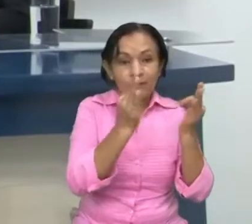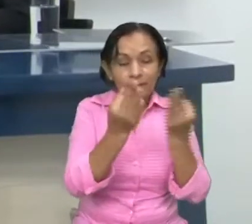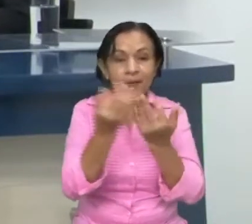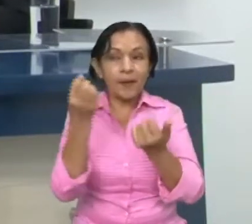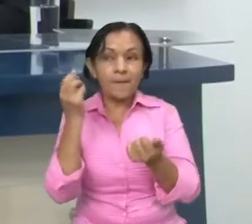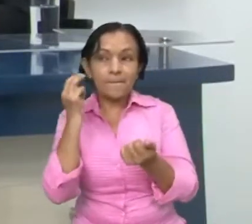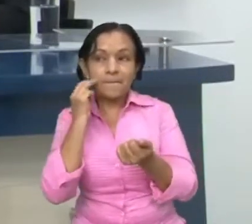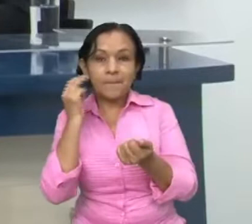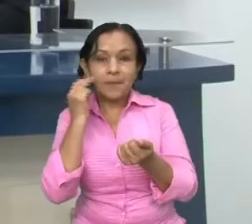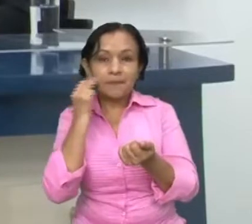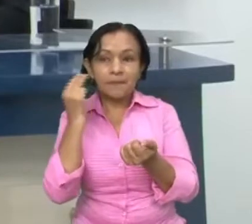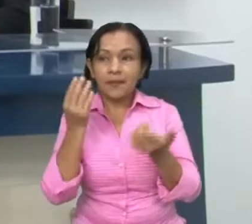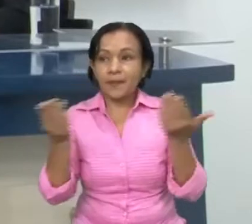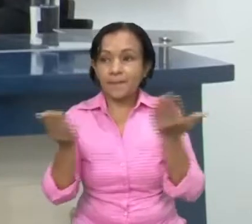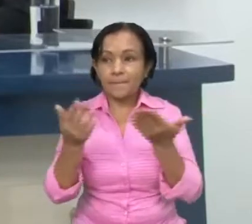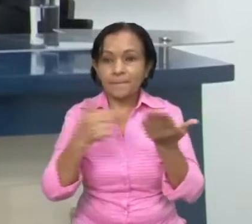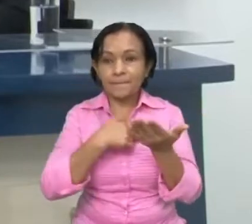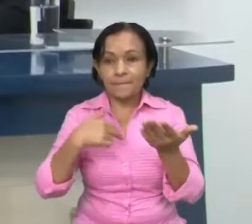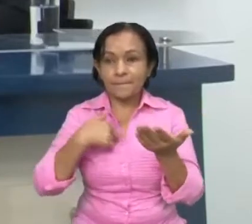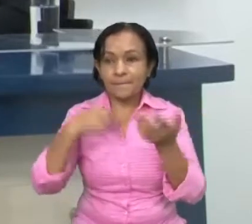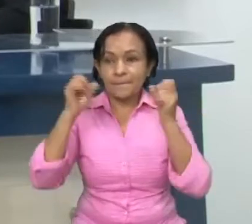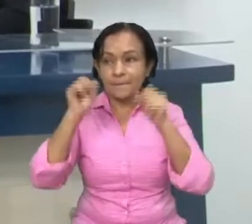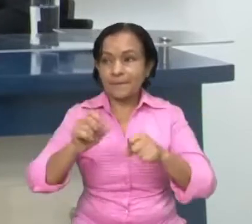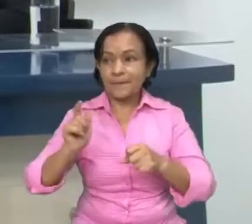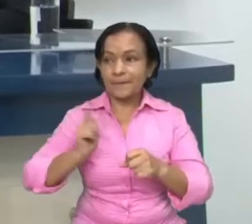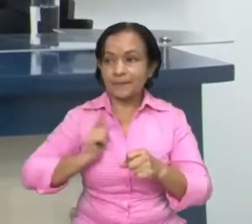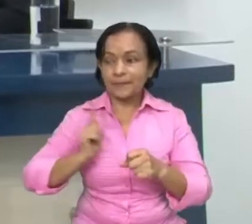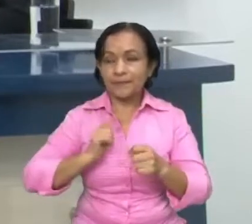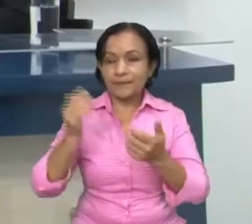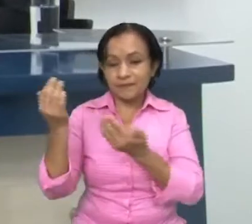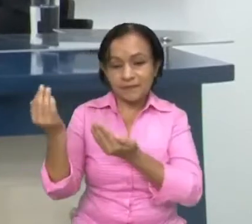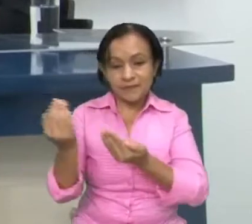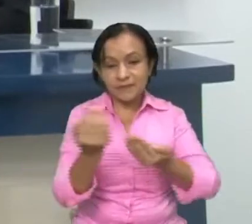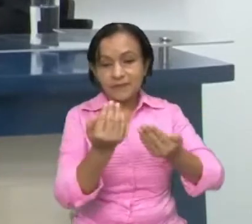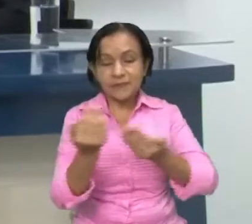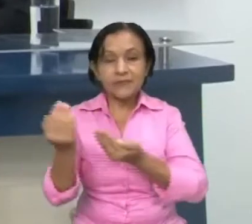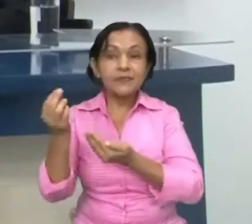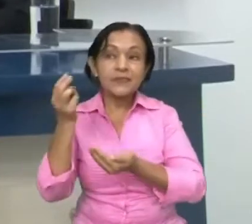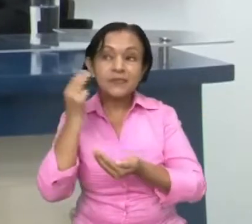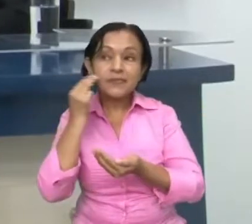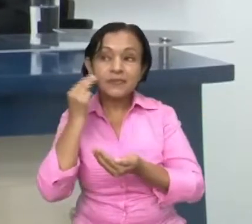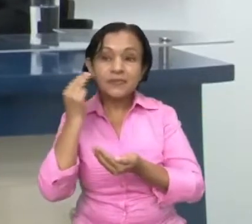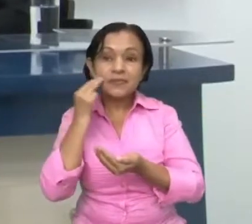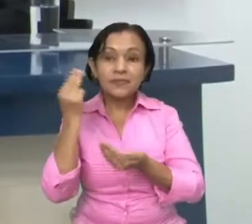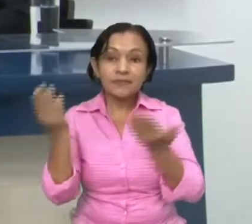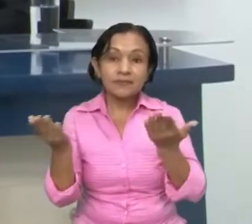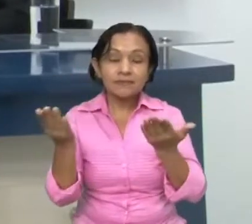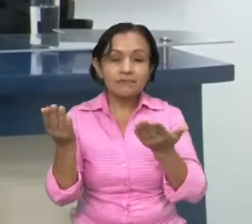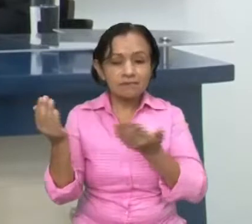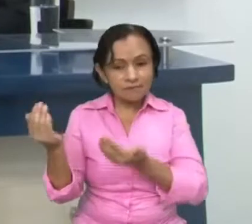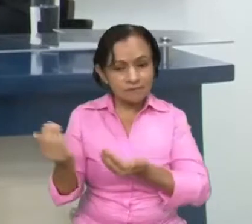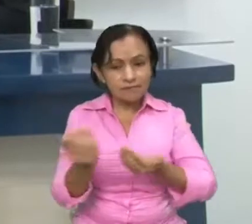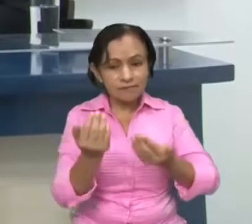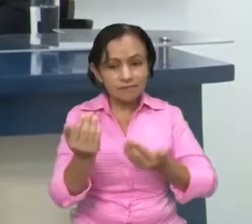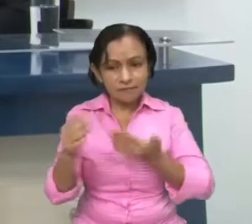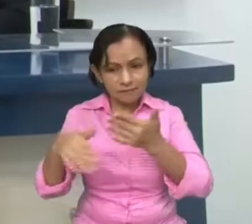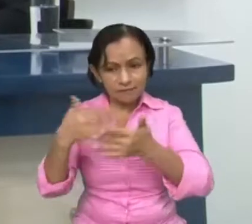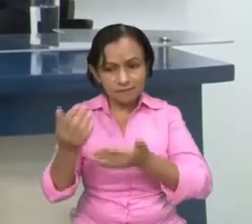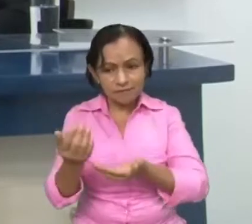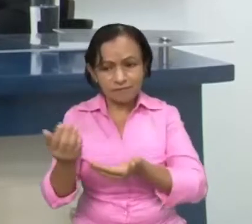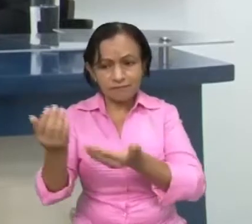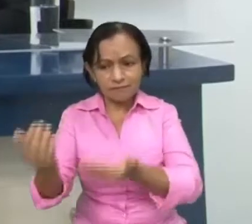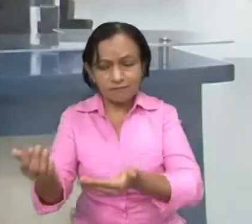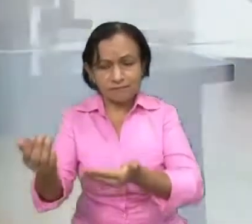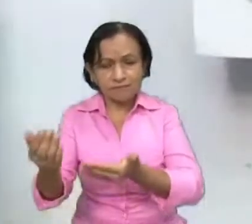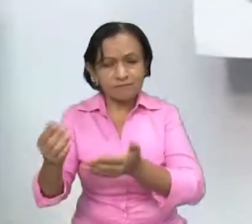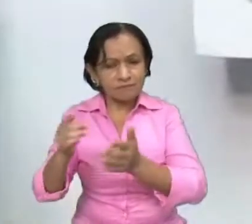familia, en la mamá, qué daño puede ocurrirle al bebé, incluso a la mamá, pero el bebé puede desarrollarse